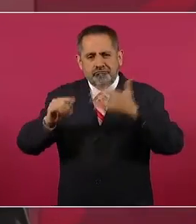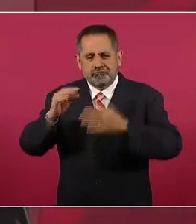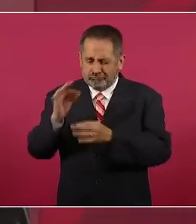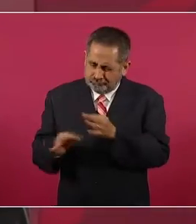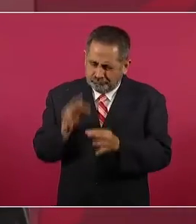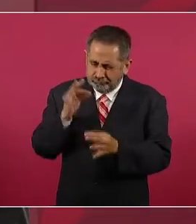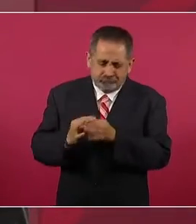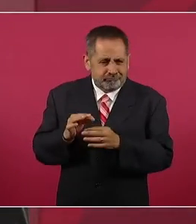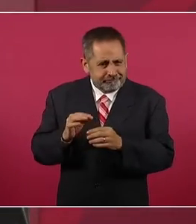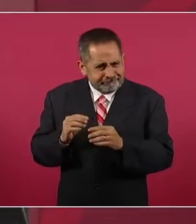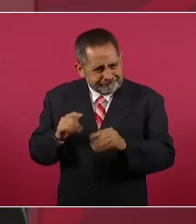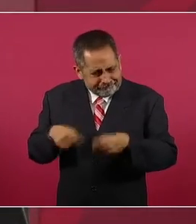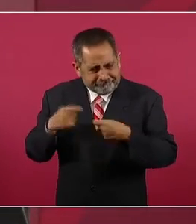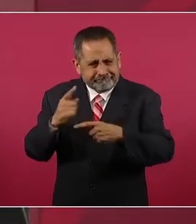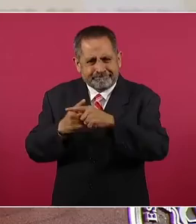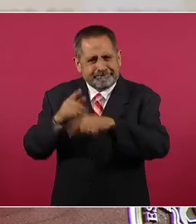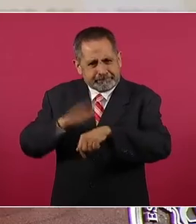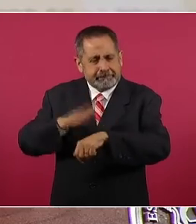más